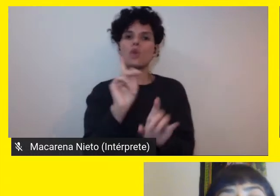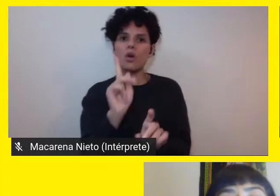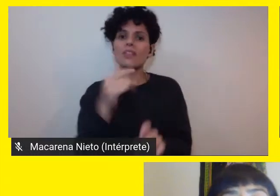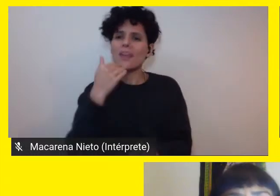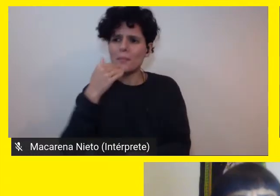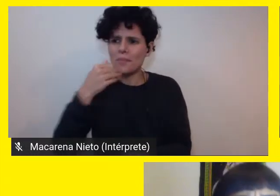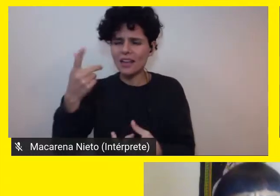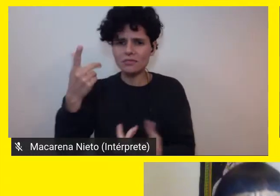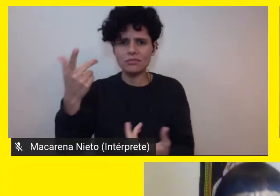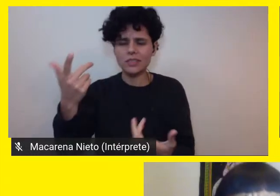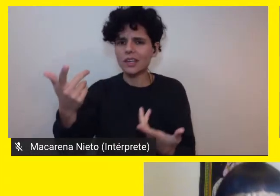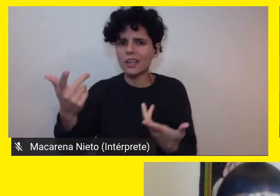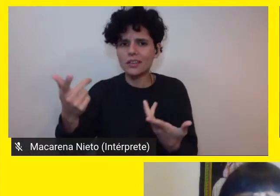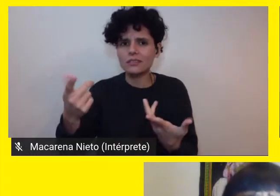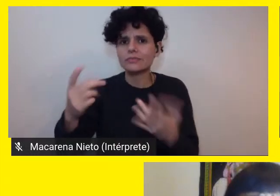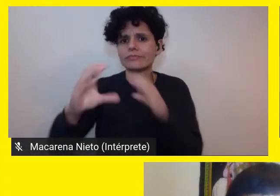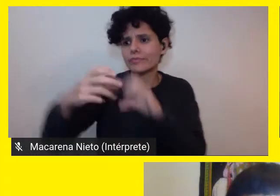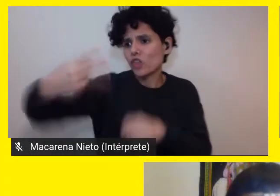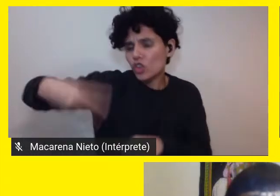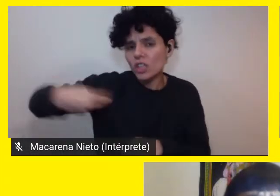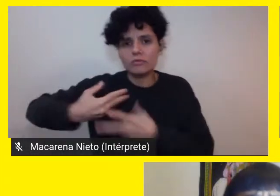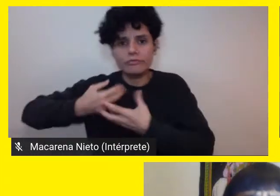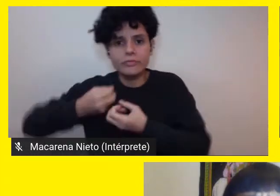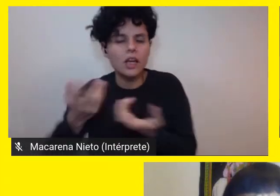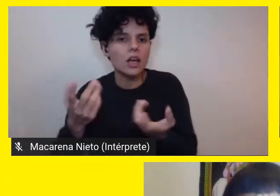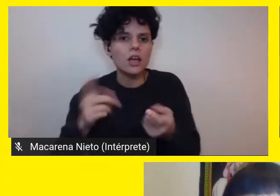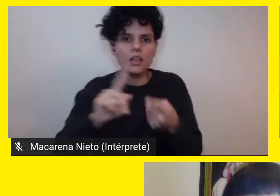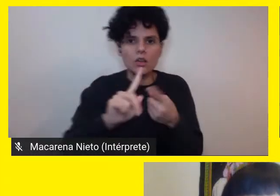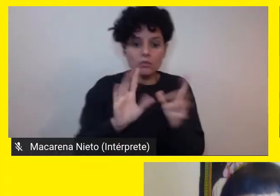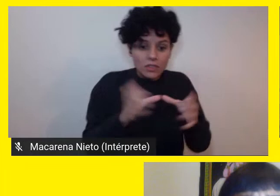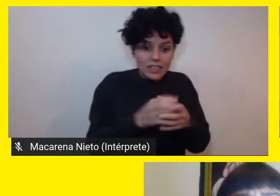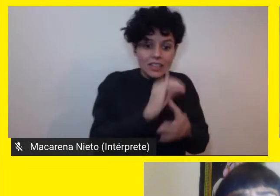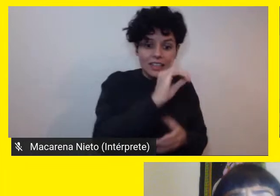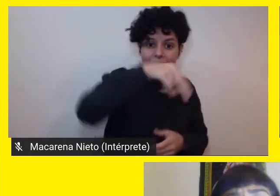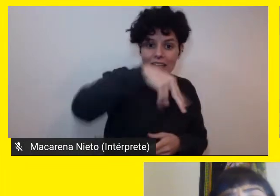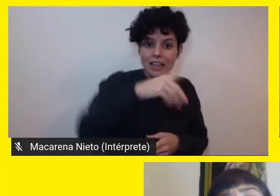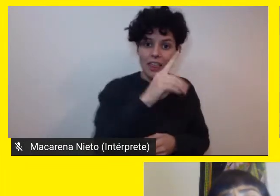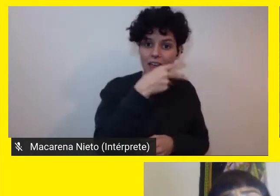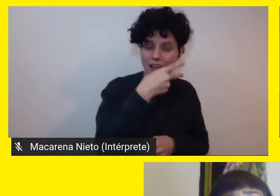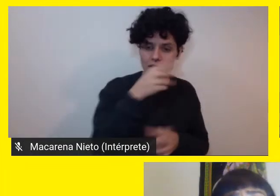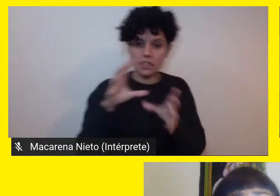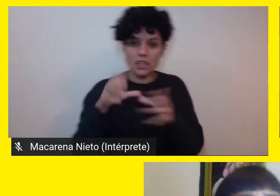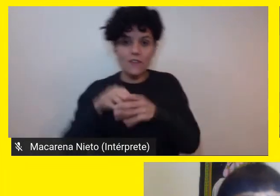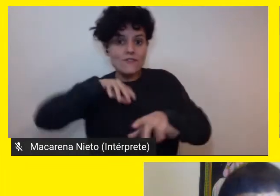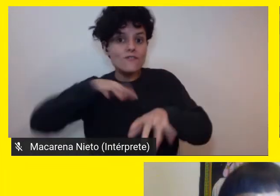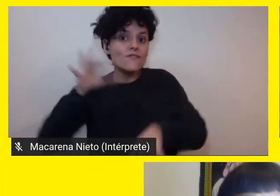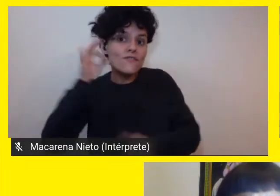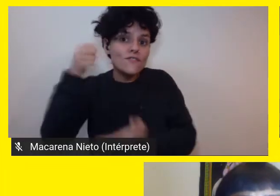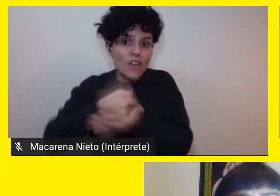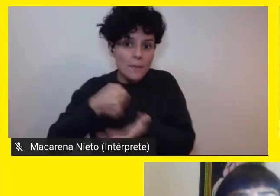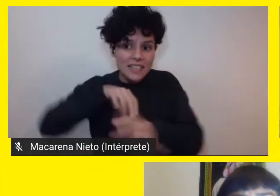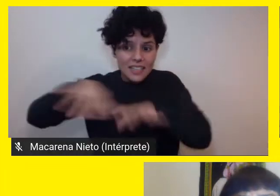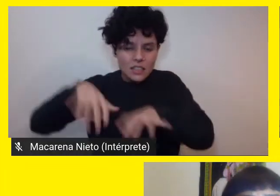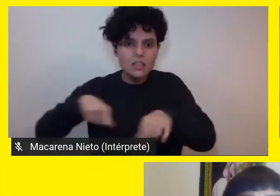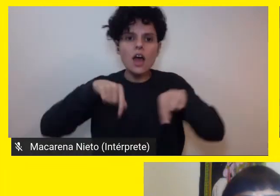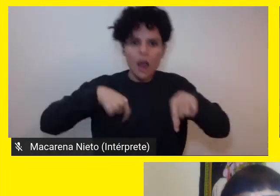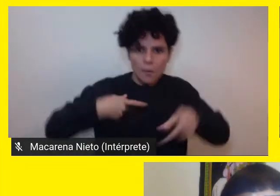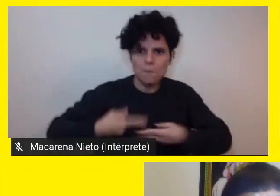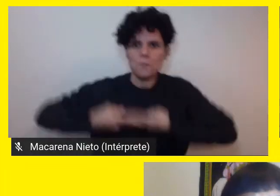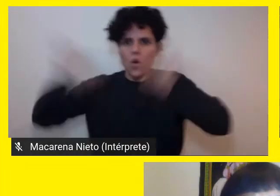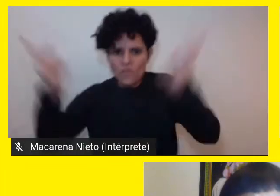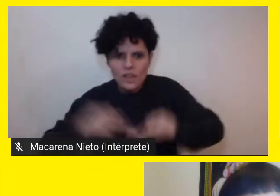sea, fueron el INDH y las organizaciones feministas quienes levantaron el tema en los medios de redes sociales y